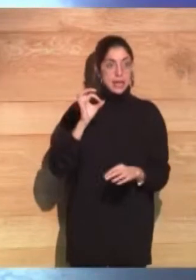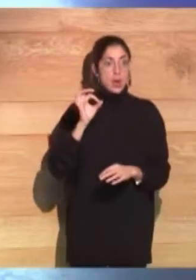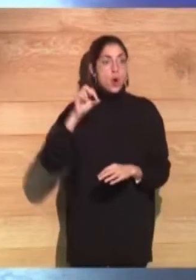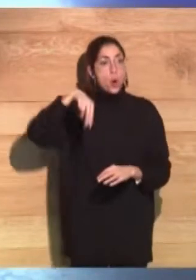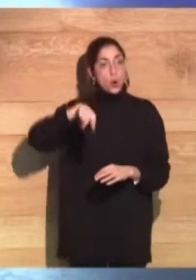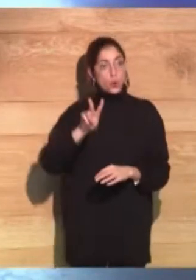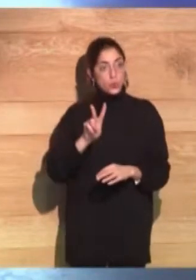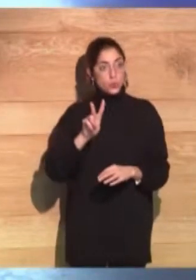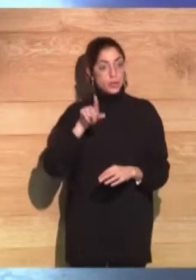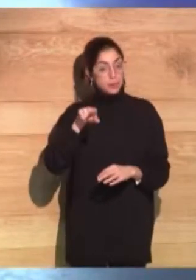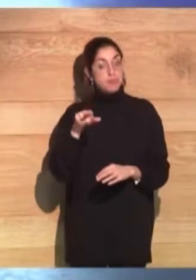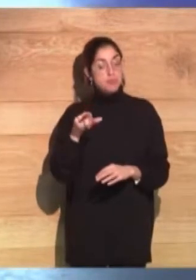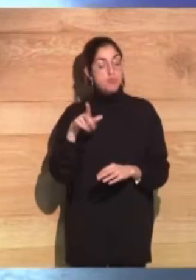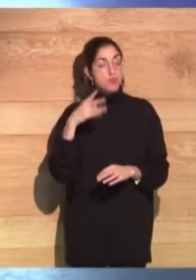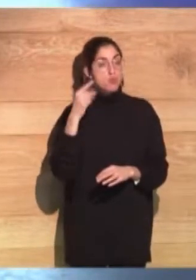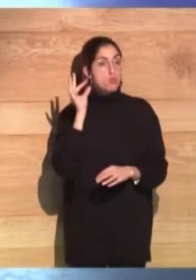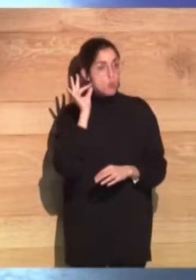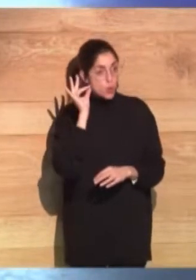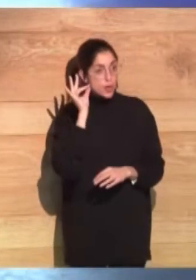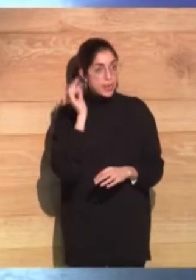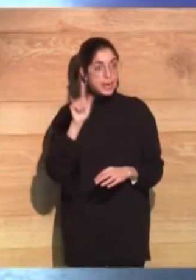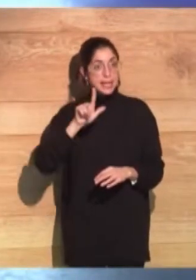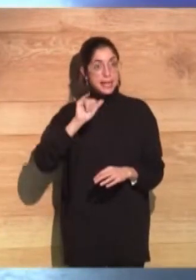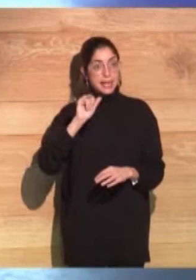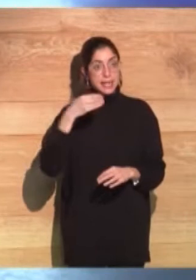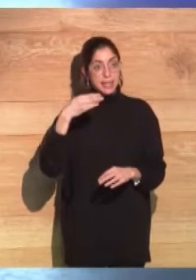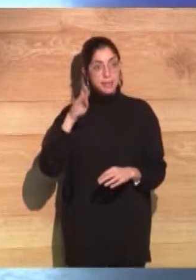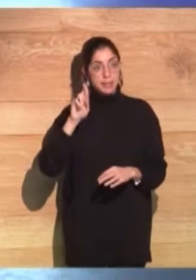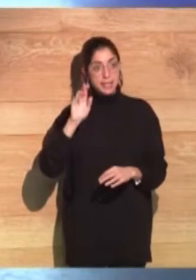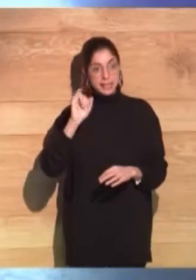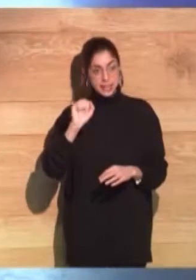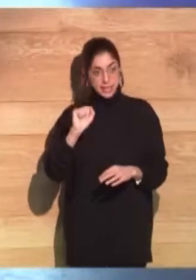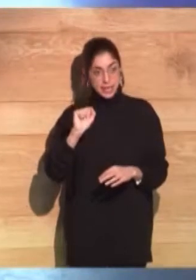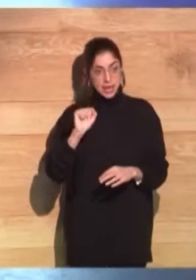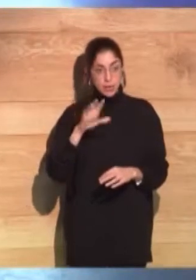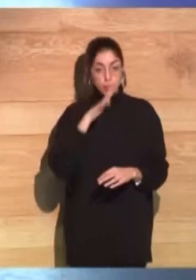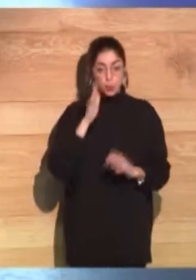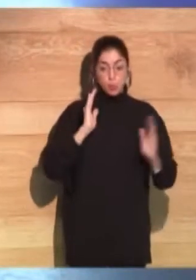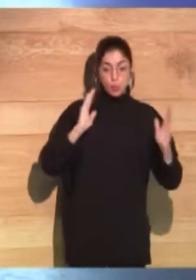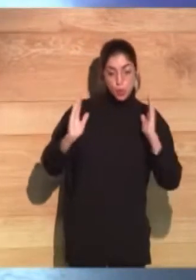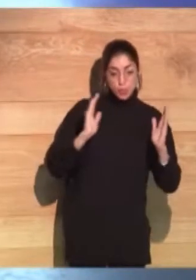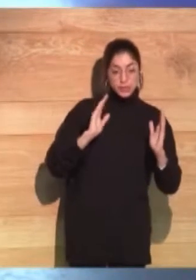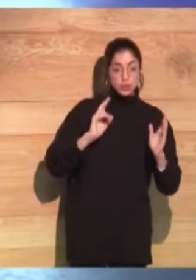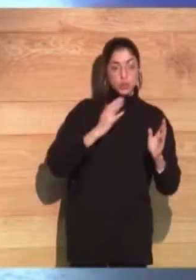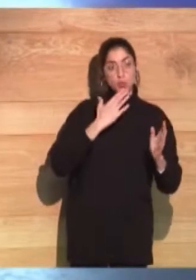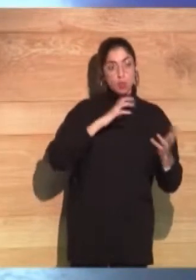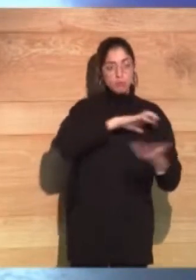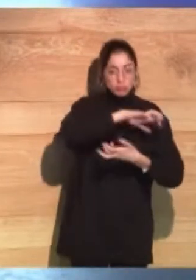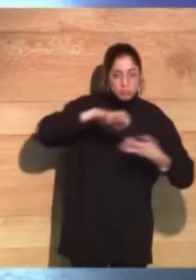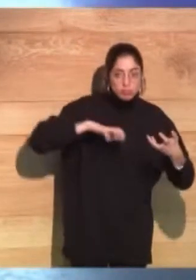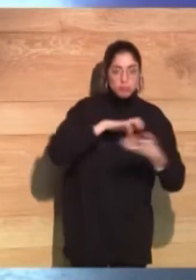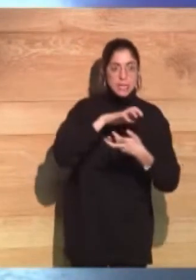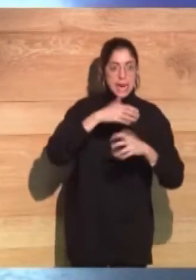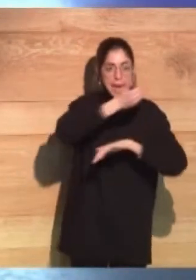de Liberia, precisamente. Y en un momento en el que había revueltas en